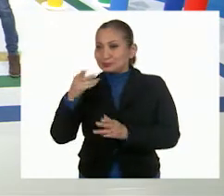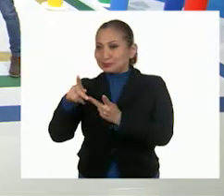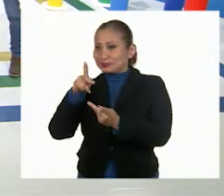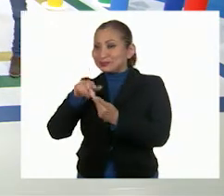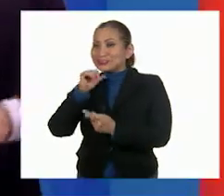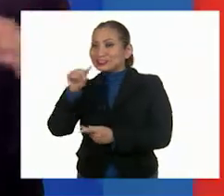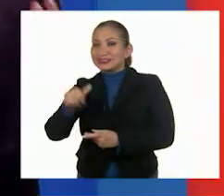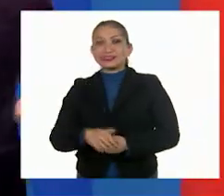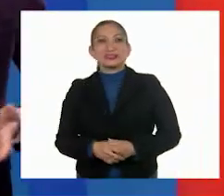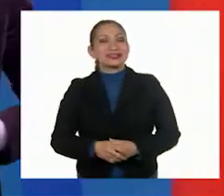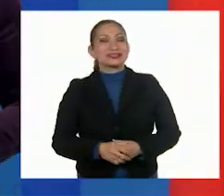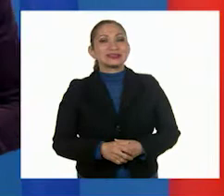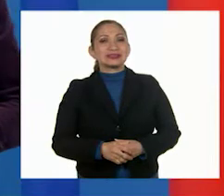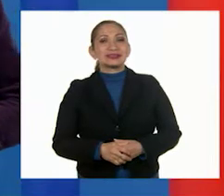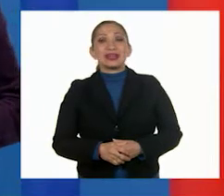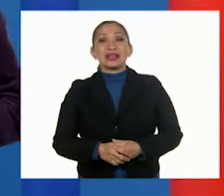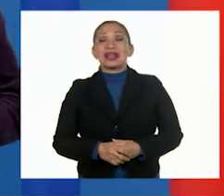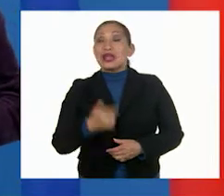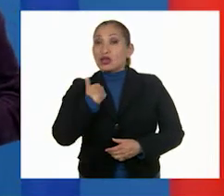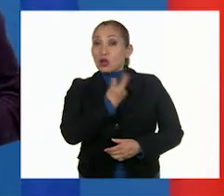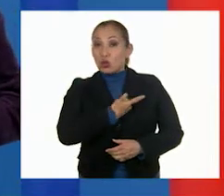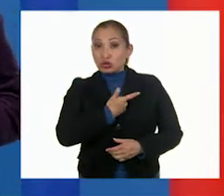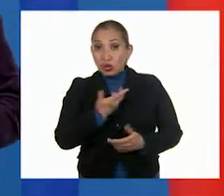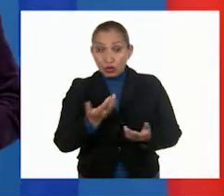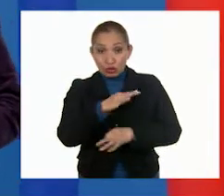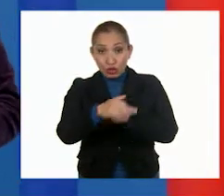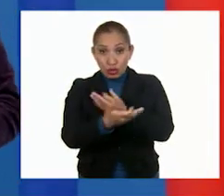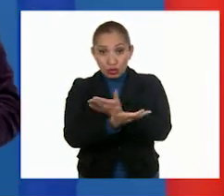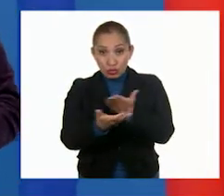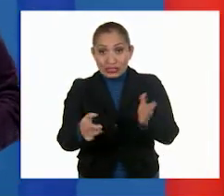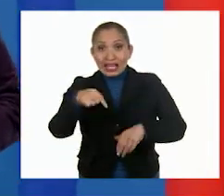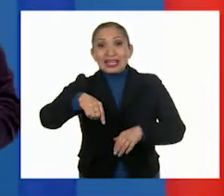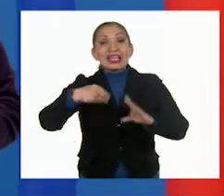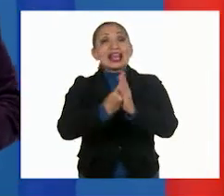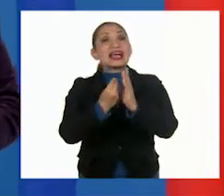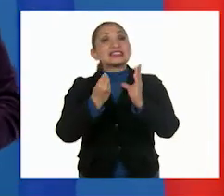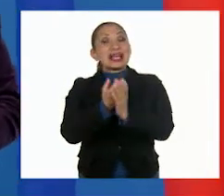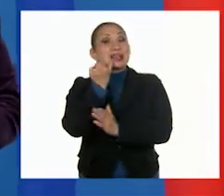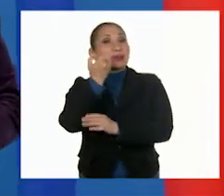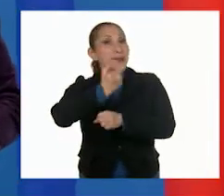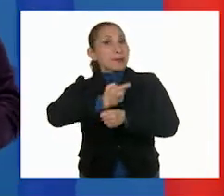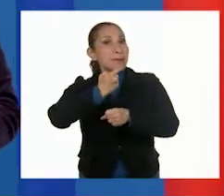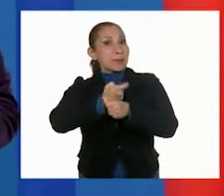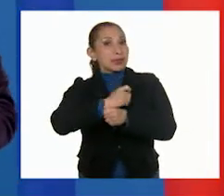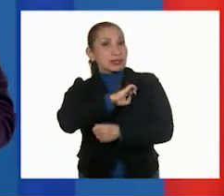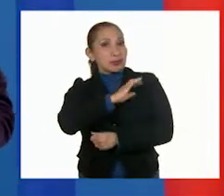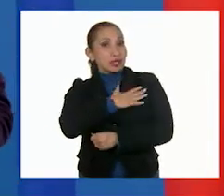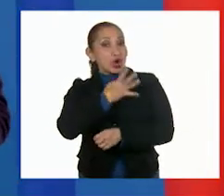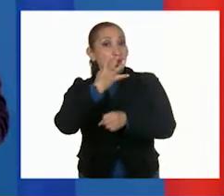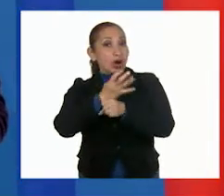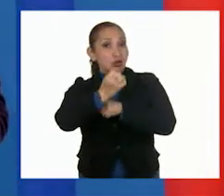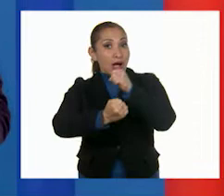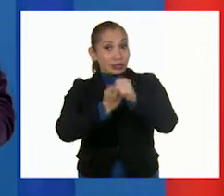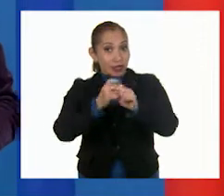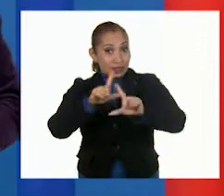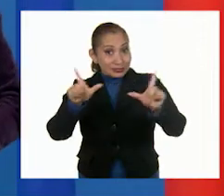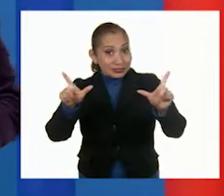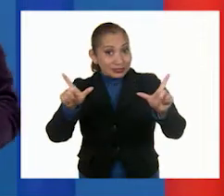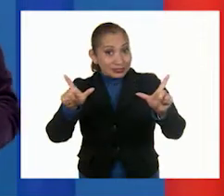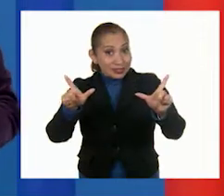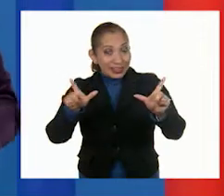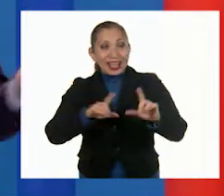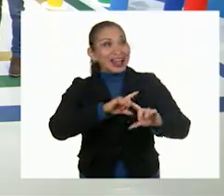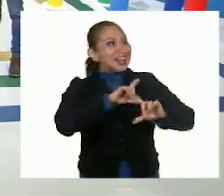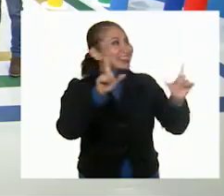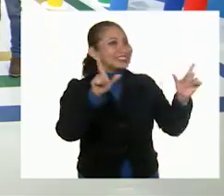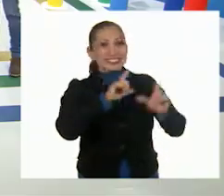nada. Vamos a tener el gusto de estar con ustedes en esta clase de lengua materna de cuarto grado. ¿Están listos?